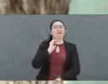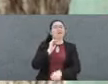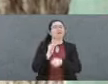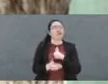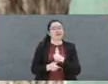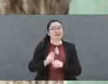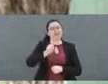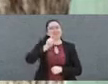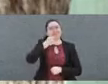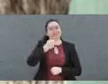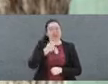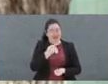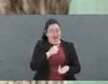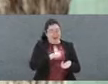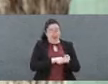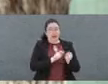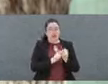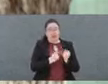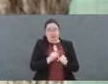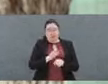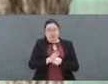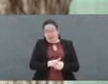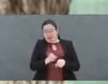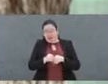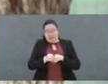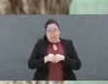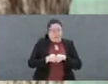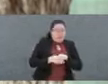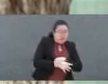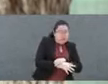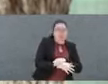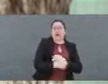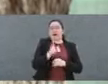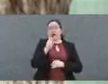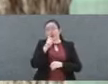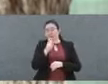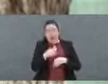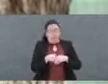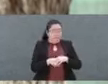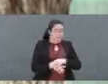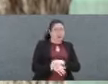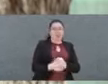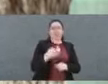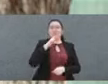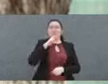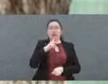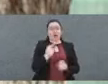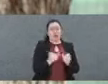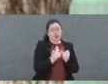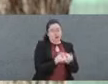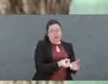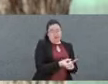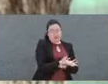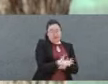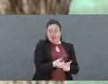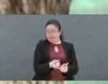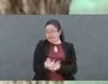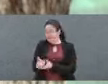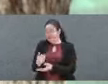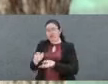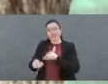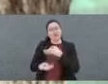haber mayor control de presiones, mejor distribución de agua de un lado a otro lado del agua. Esto se termina